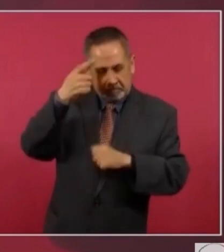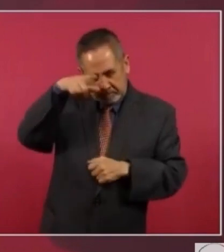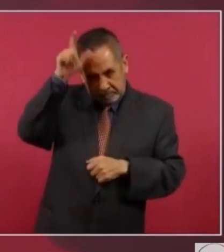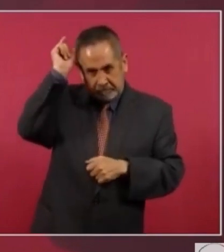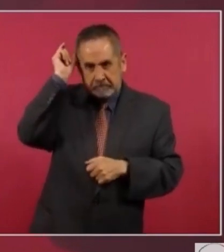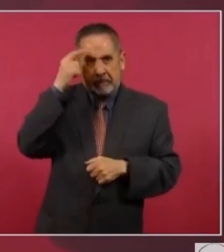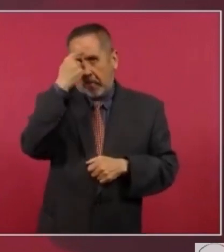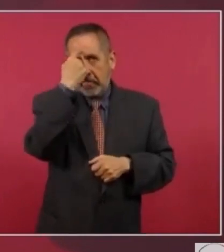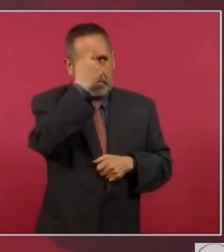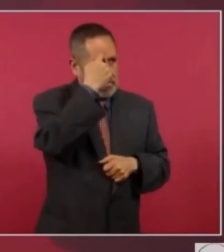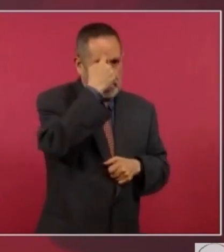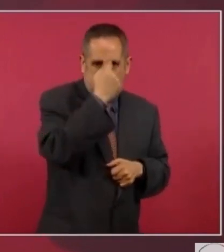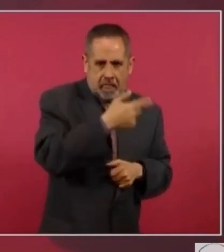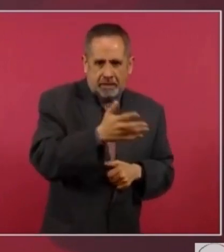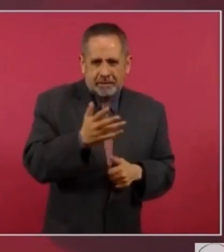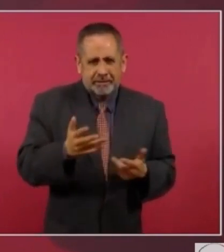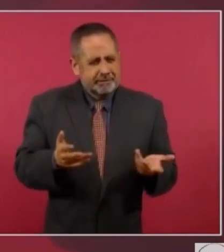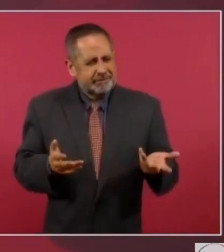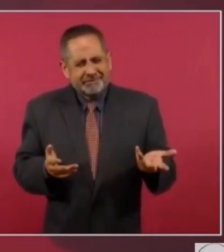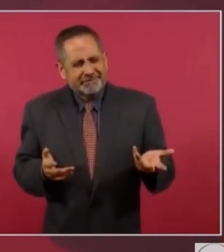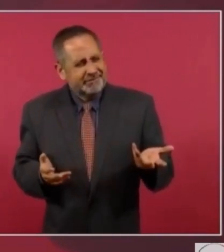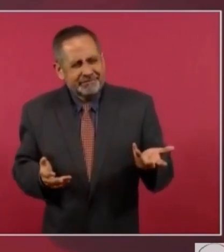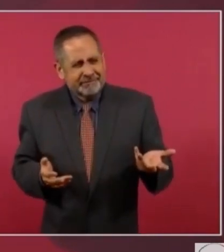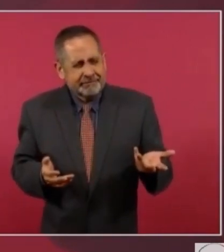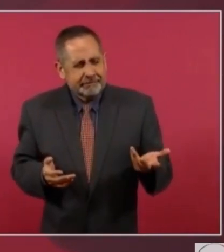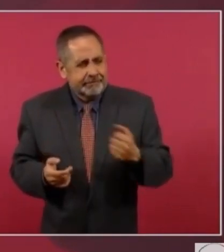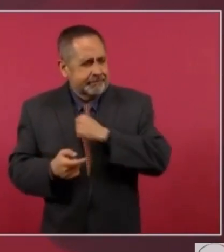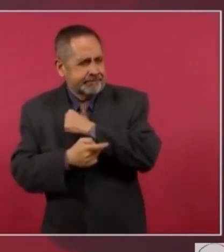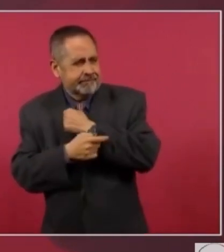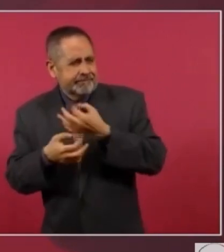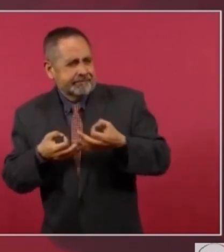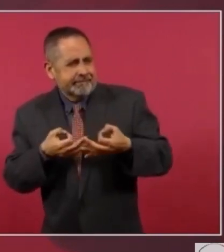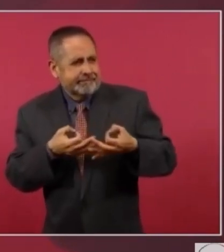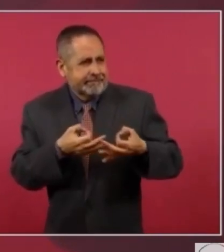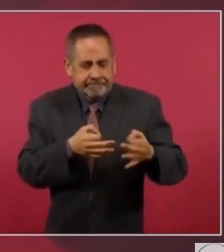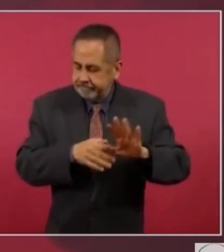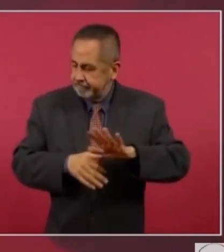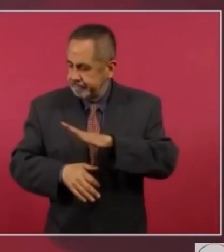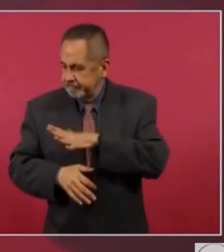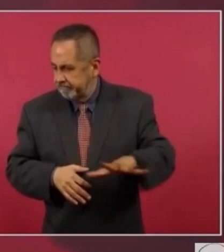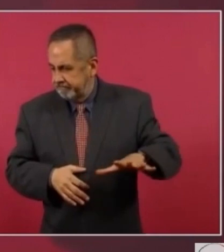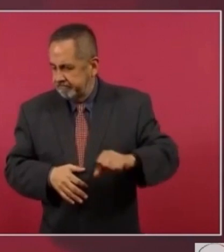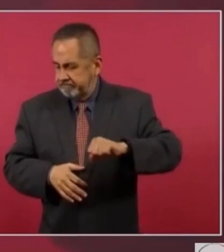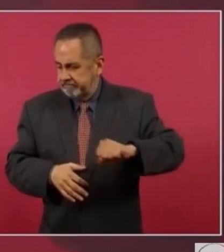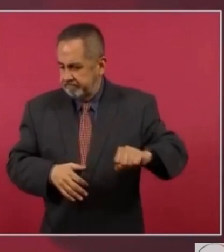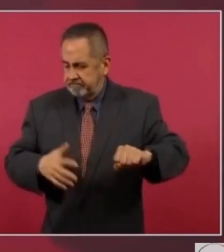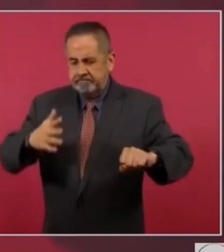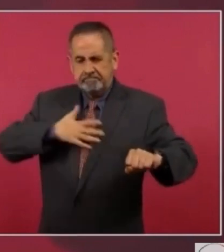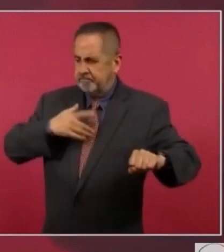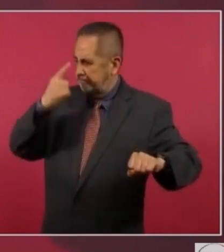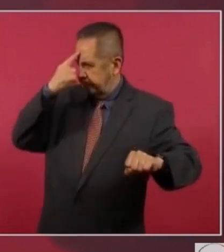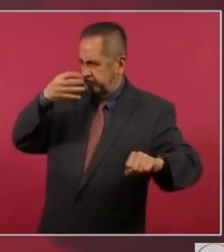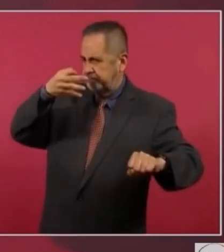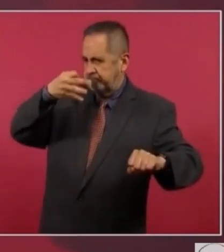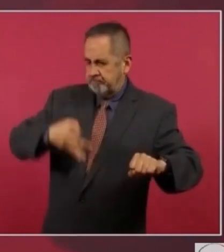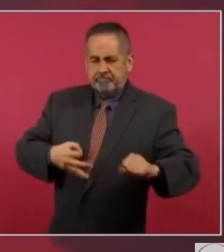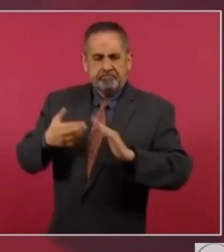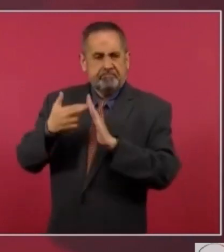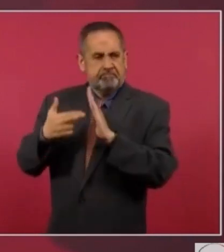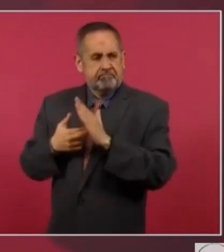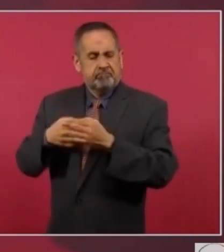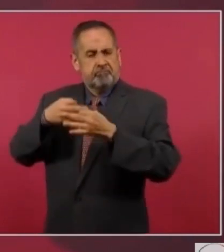El poder es una tentación que solo se resiste si hay ideales, si hay principios y